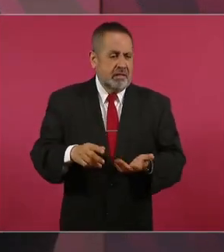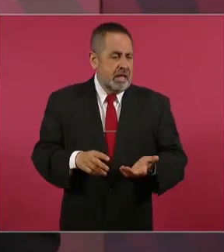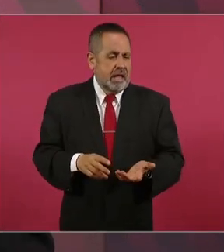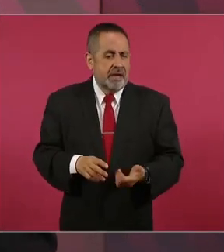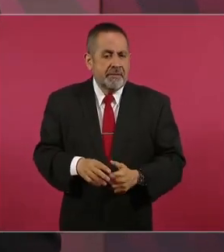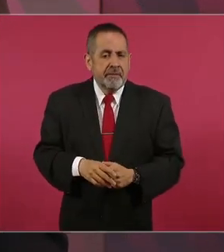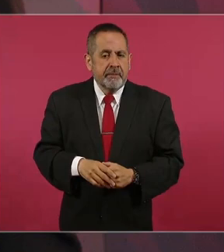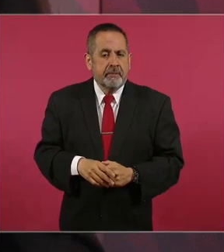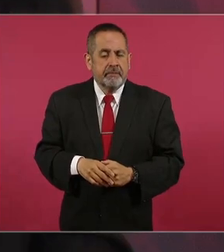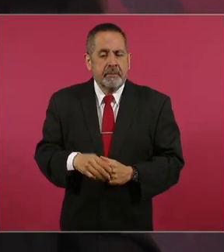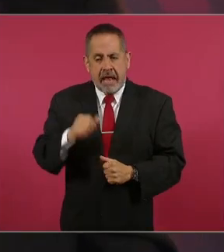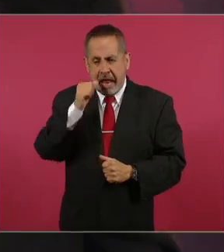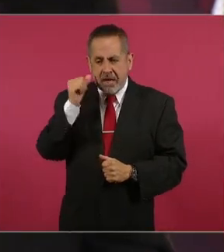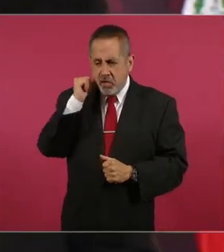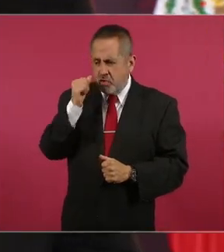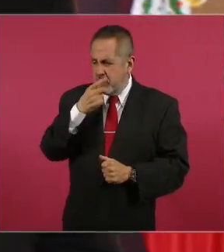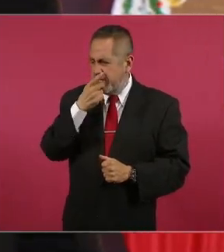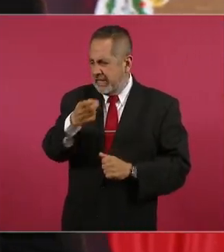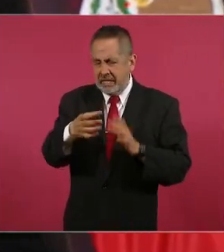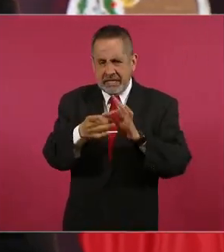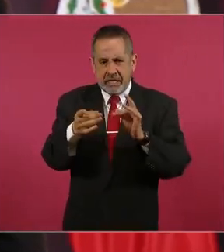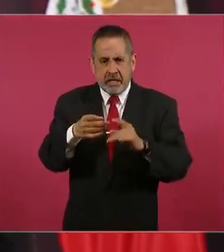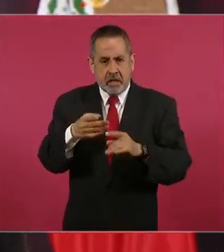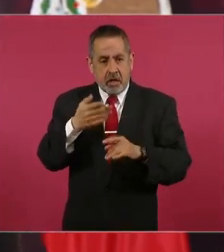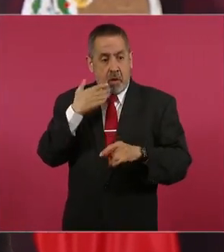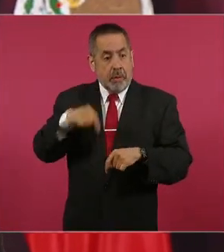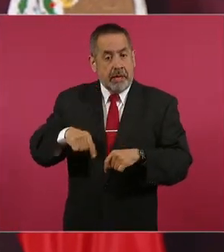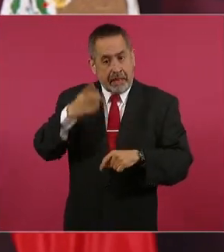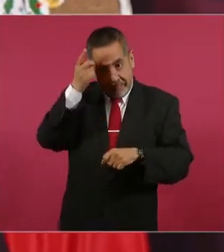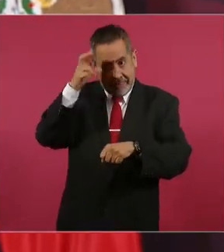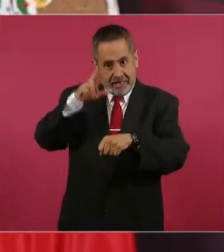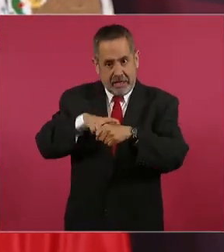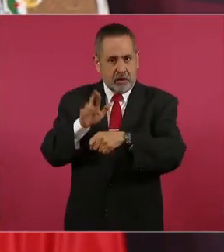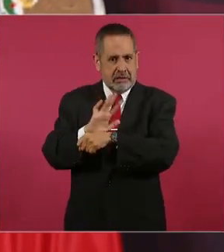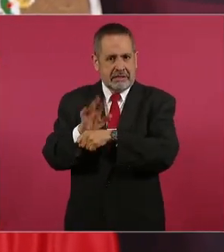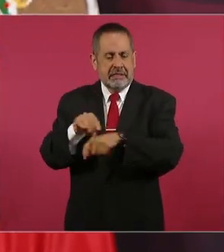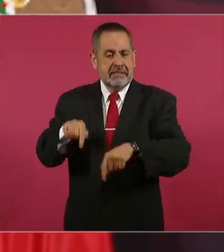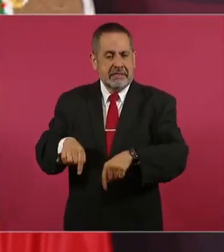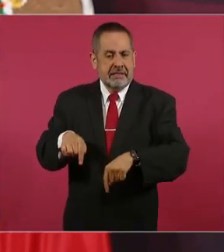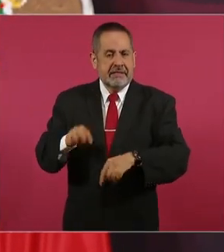que un buen director de cine